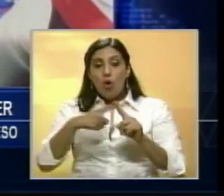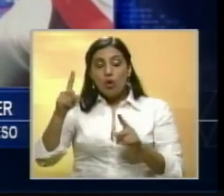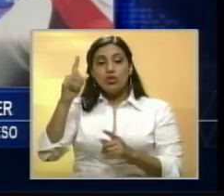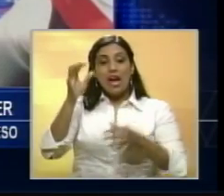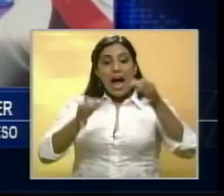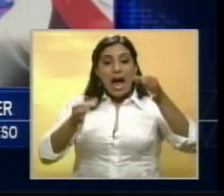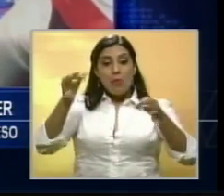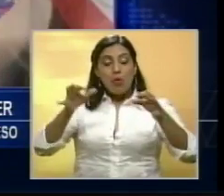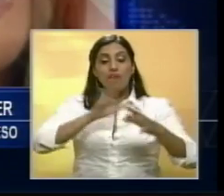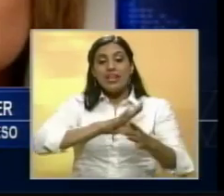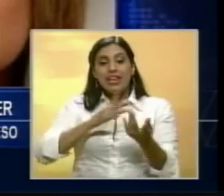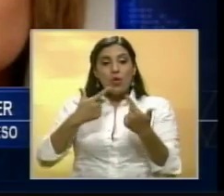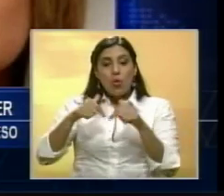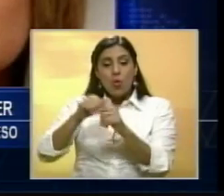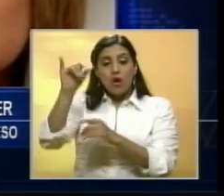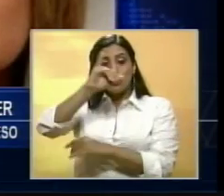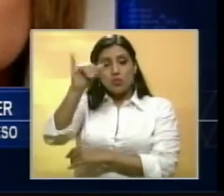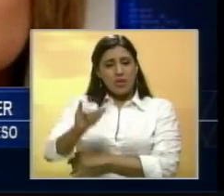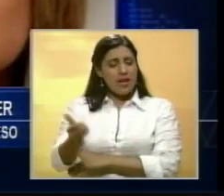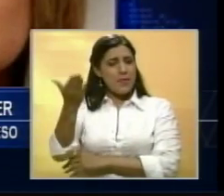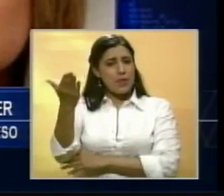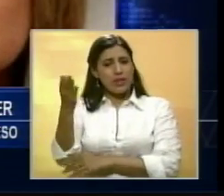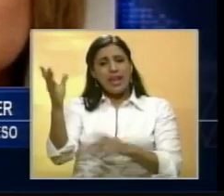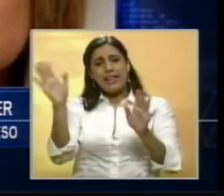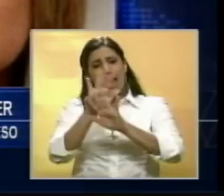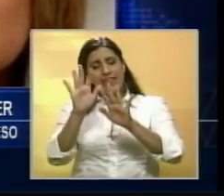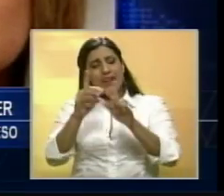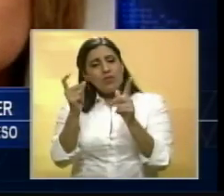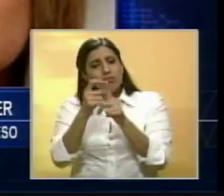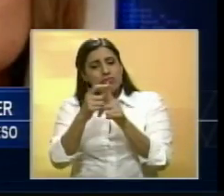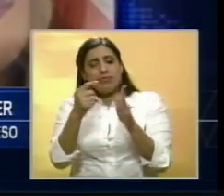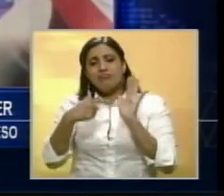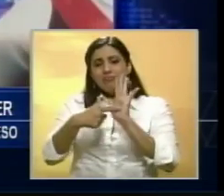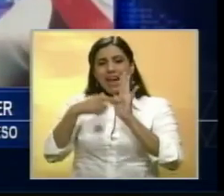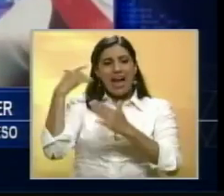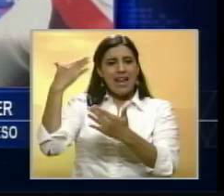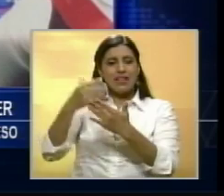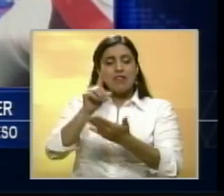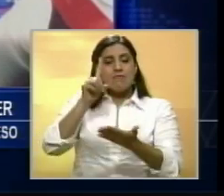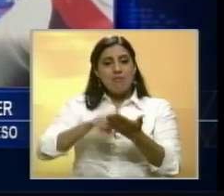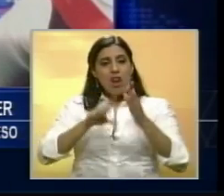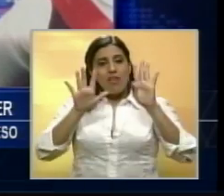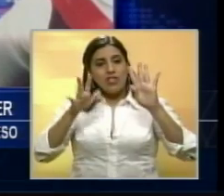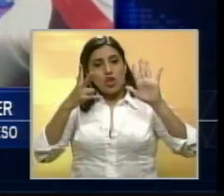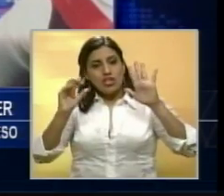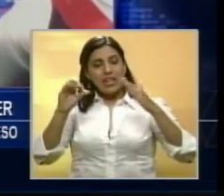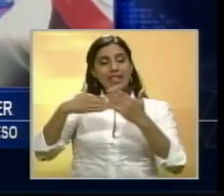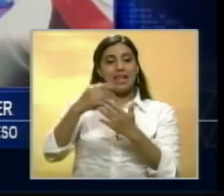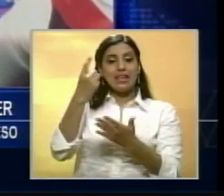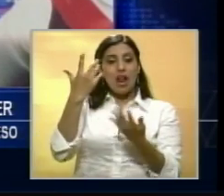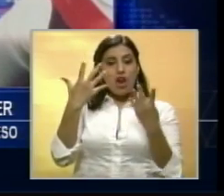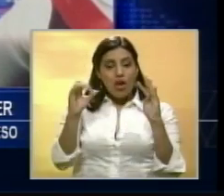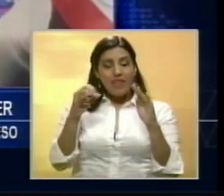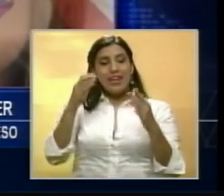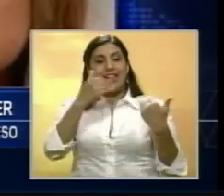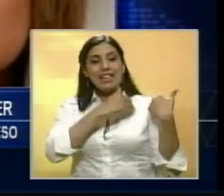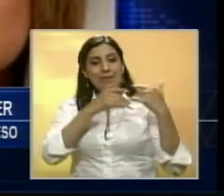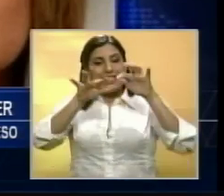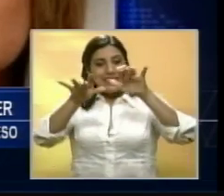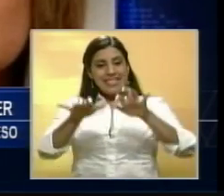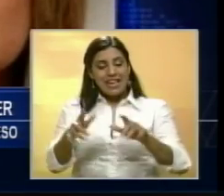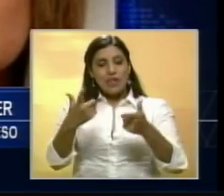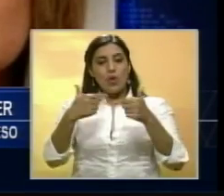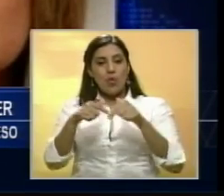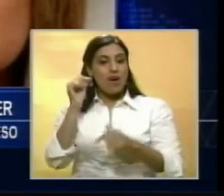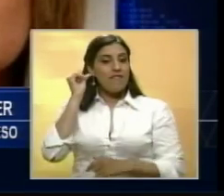abogada zuliana fue un estandarte importante de Acción Democrática en la década de los 80 y 90, cuando ocupó la Secretaría del Buró